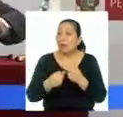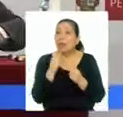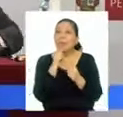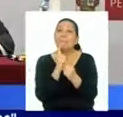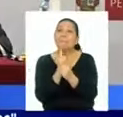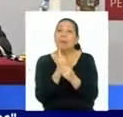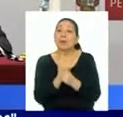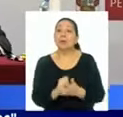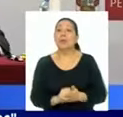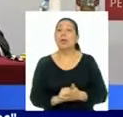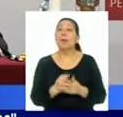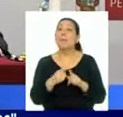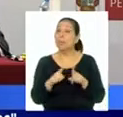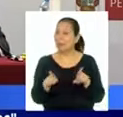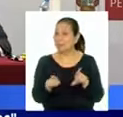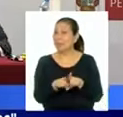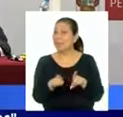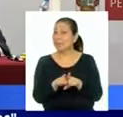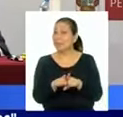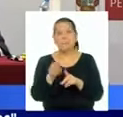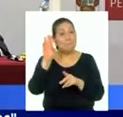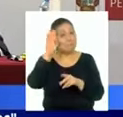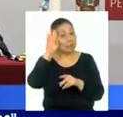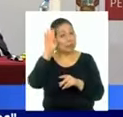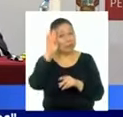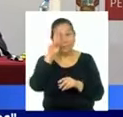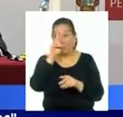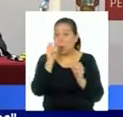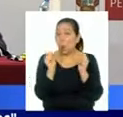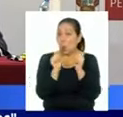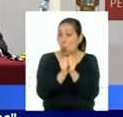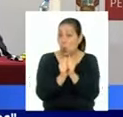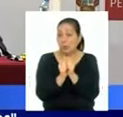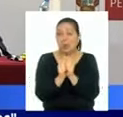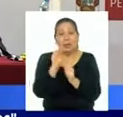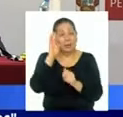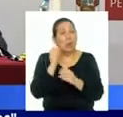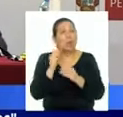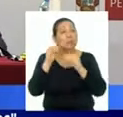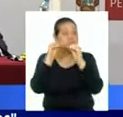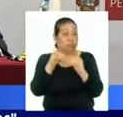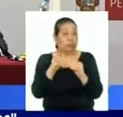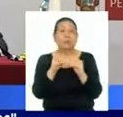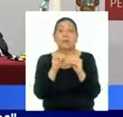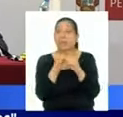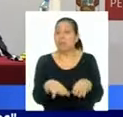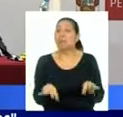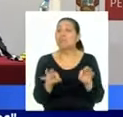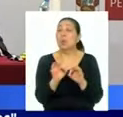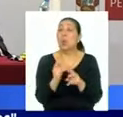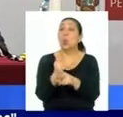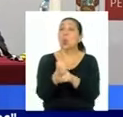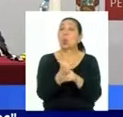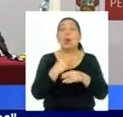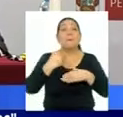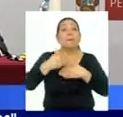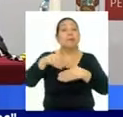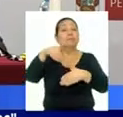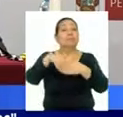intervención. También creo que la Policía Nacional del Perú, junto con las Fuerzas Armadas, han cumplido un rol importante en la seguridad de los